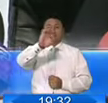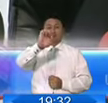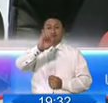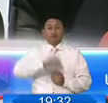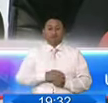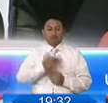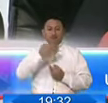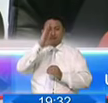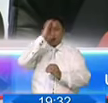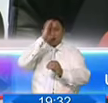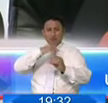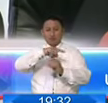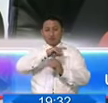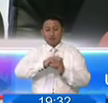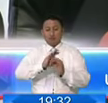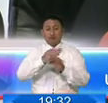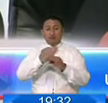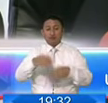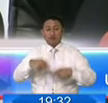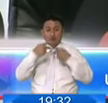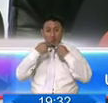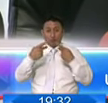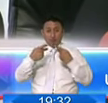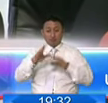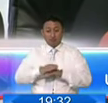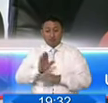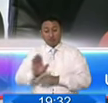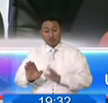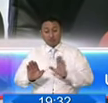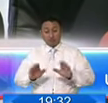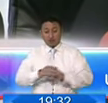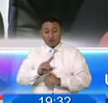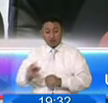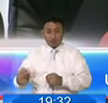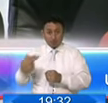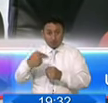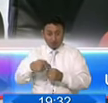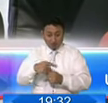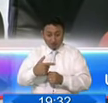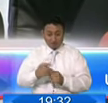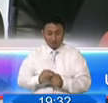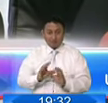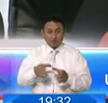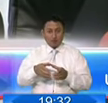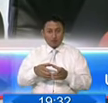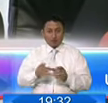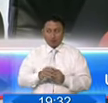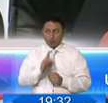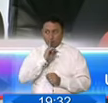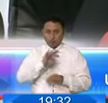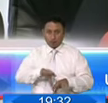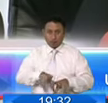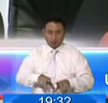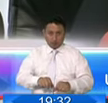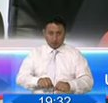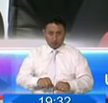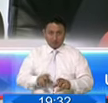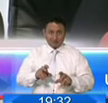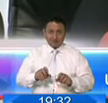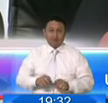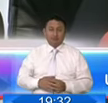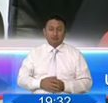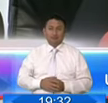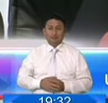objetivo generar conciencia a los funcionarios públicos para que no sean partícipes en la comisión de delitos relacionados con corrupción